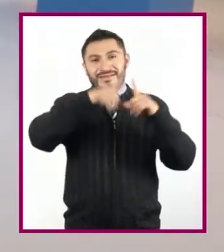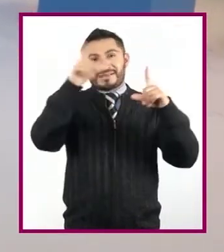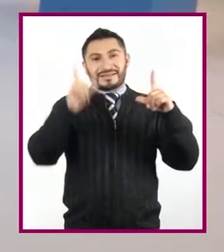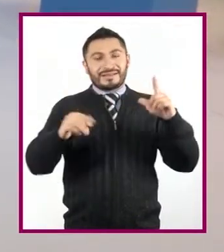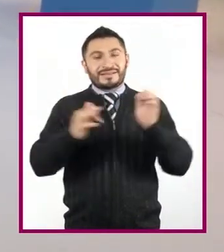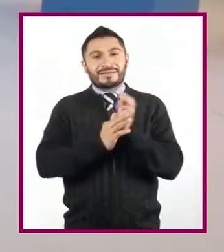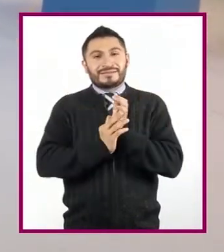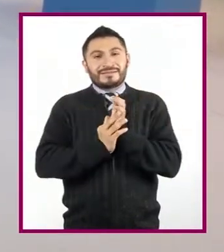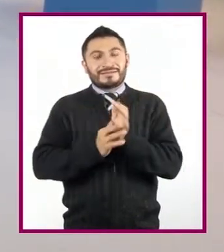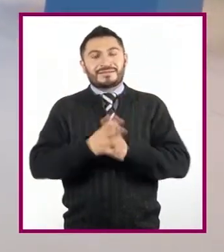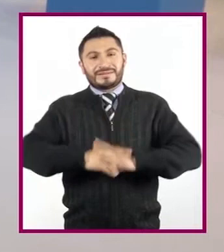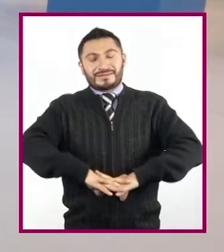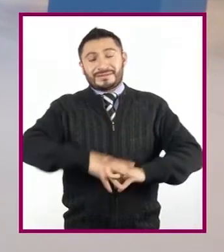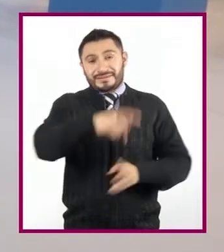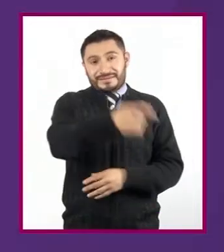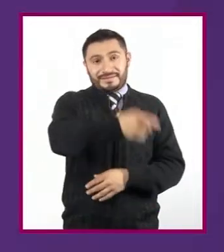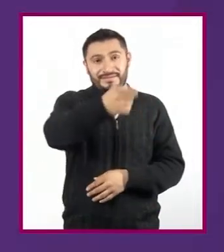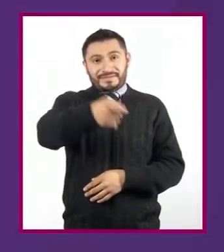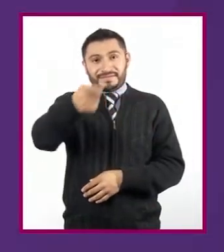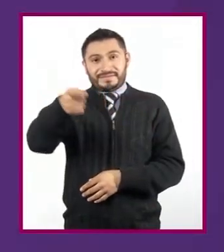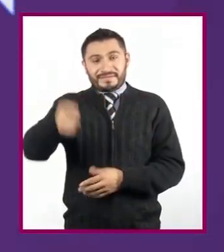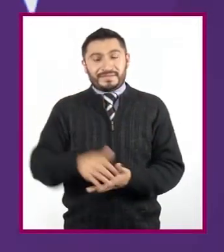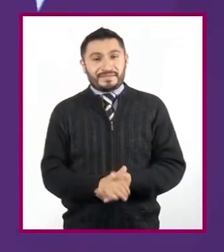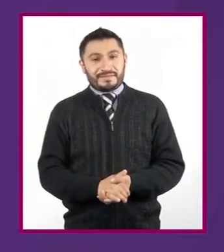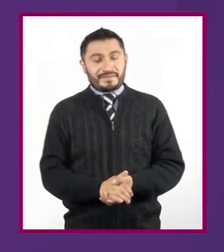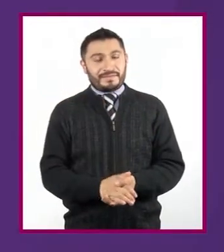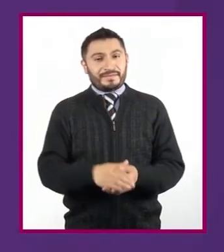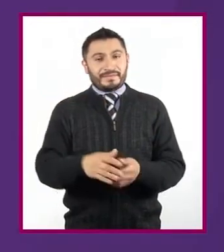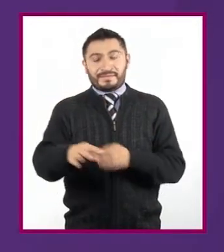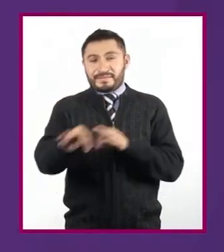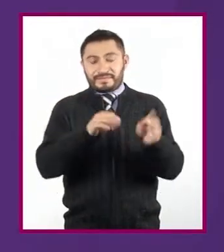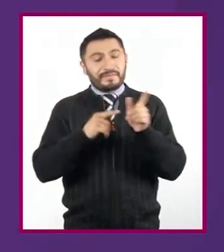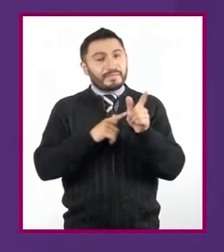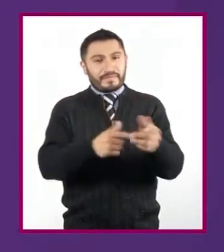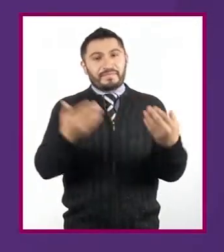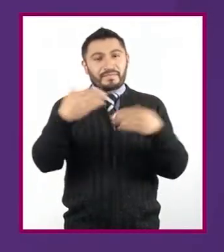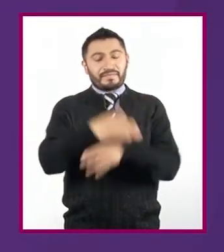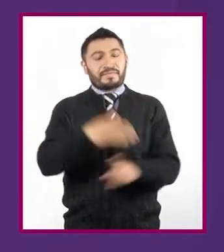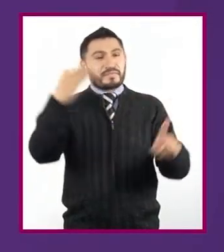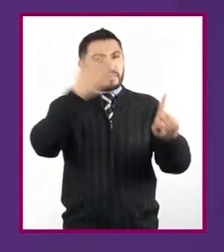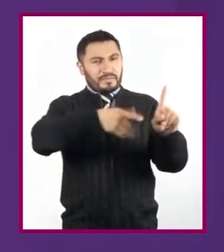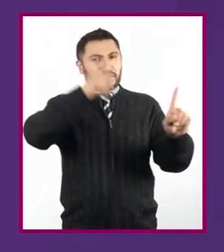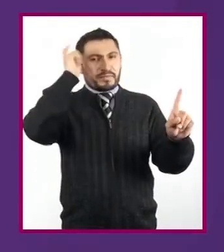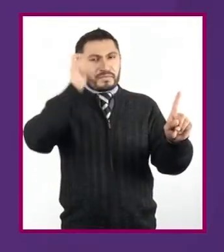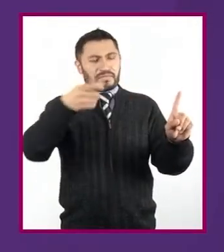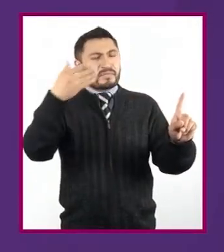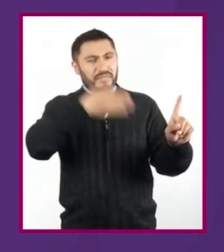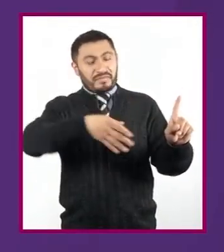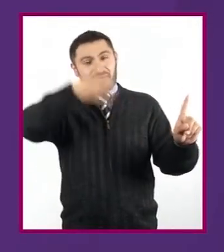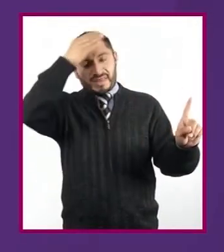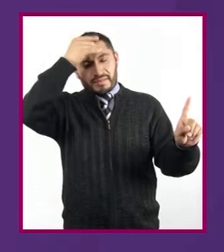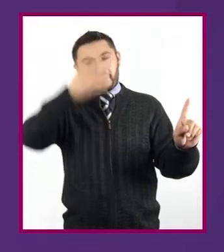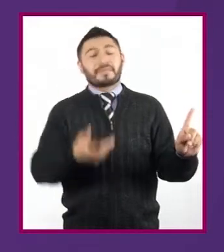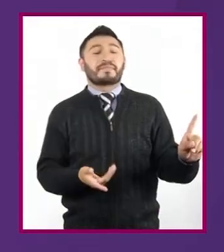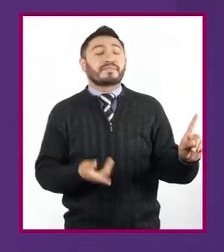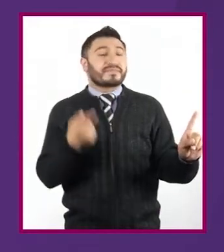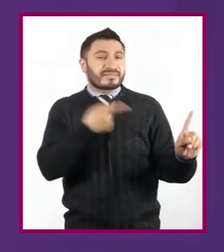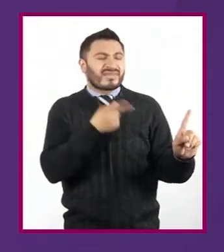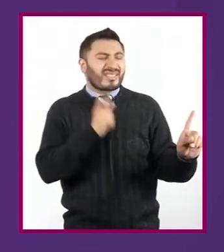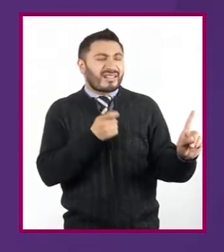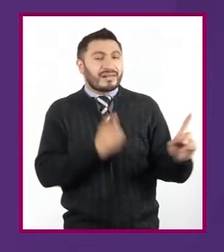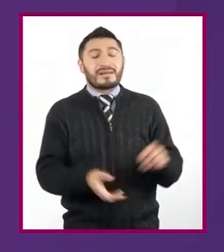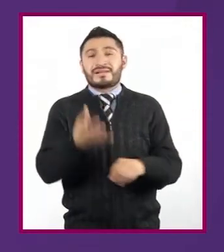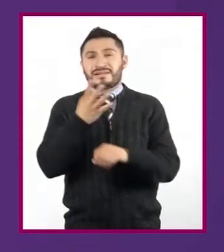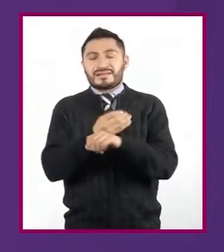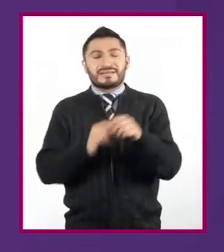país, a quienes saludamos. Seguiremos trabajando con el aprendizaje esperado. Resuelve problemas que implican